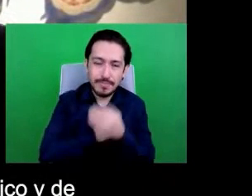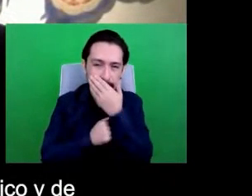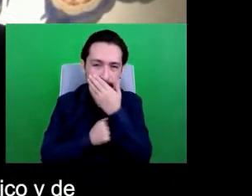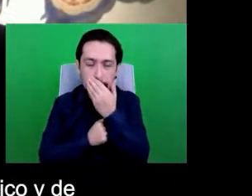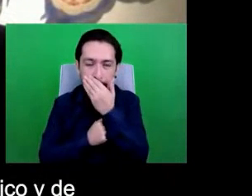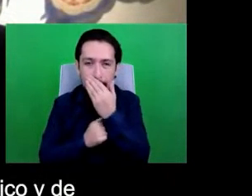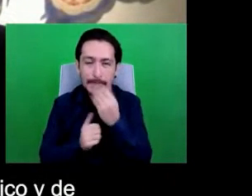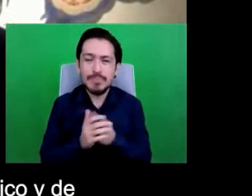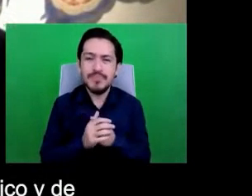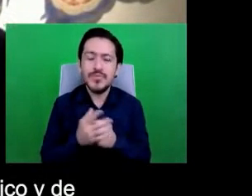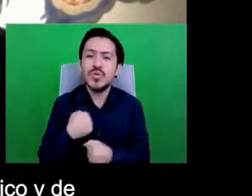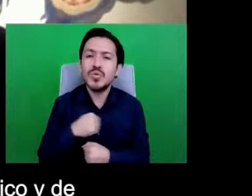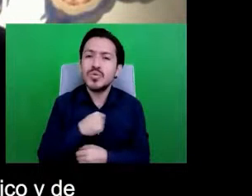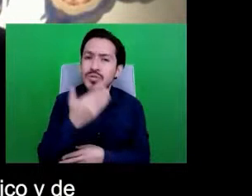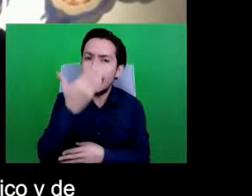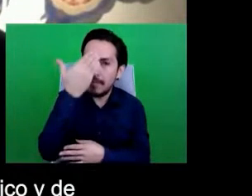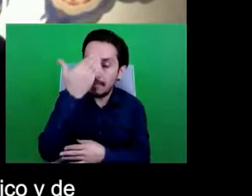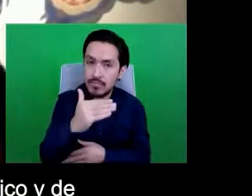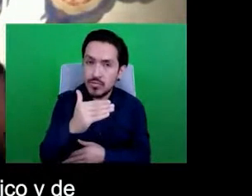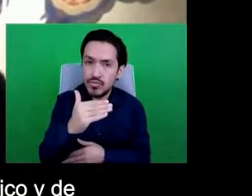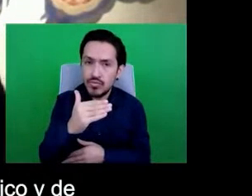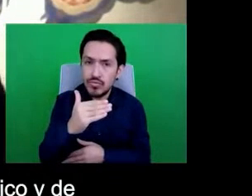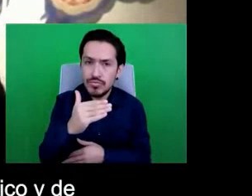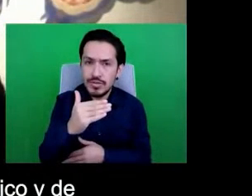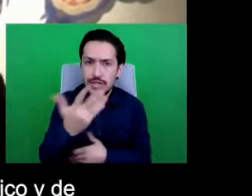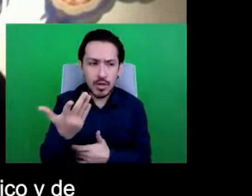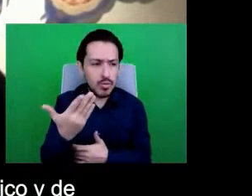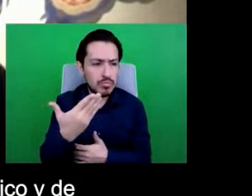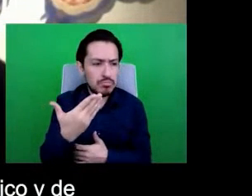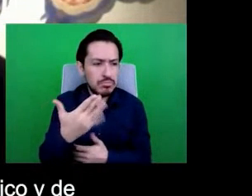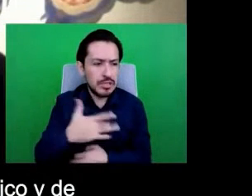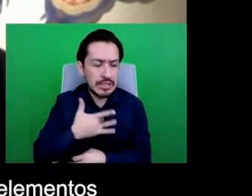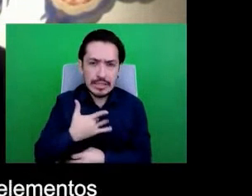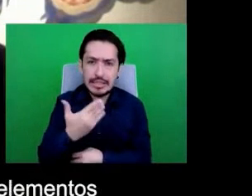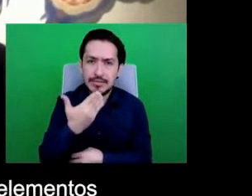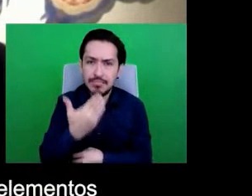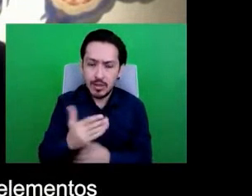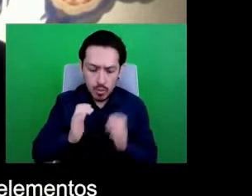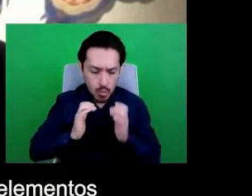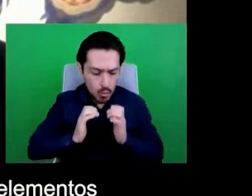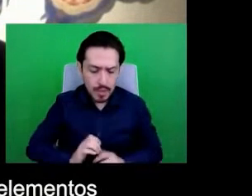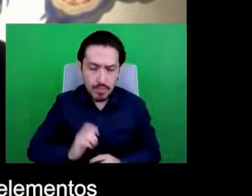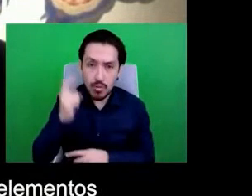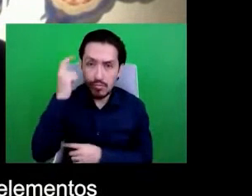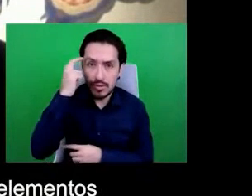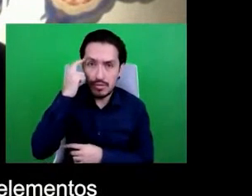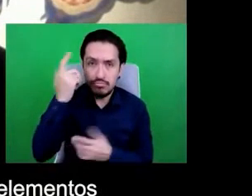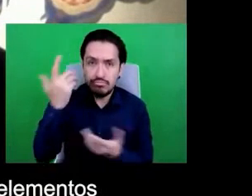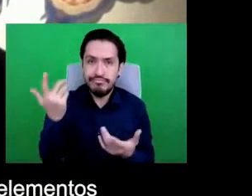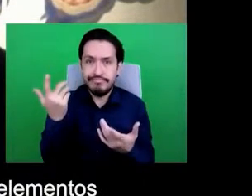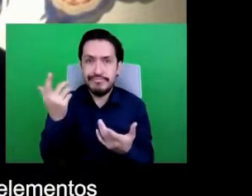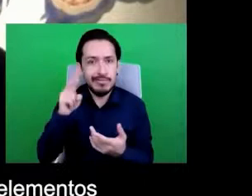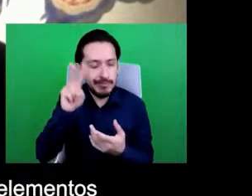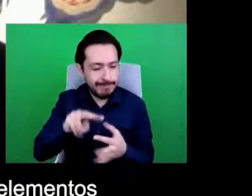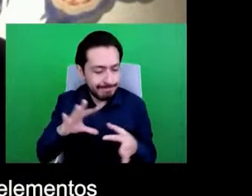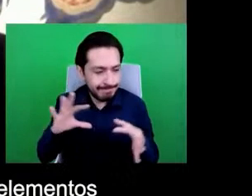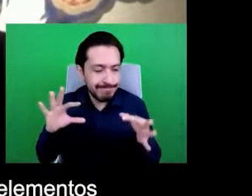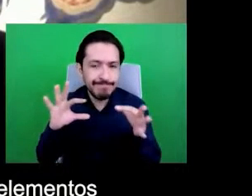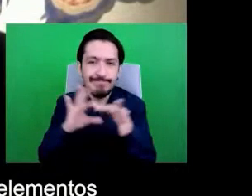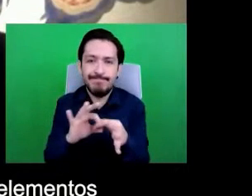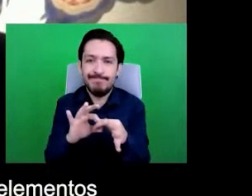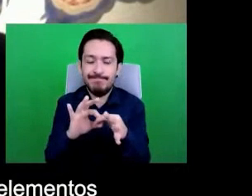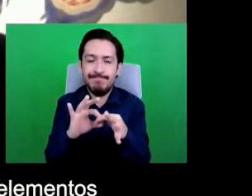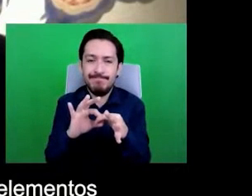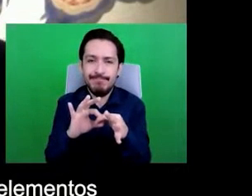que un sentido de bienestar físico y de bienestar emocional y mental están también intrínsecamente conectados, que son elementos que no